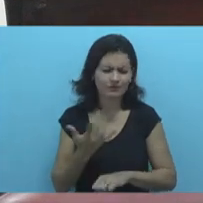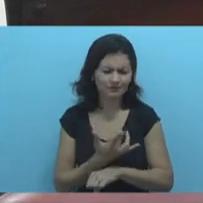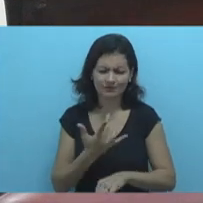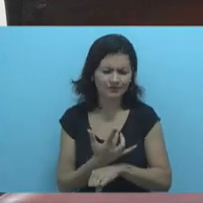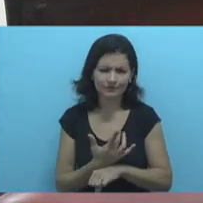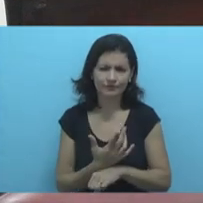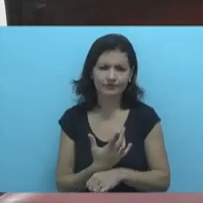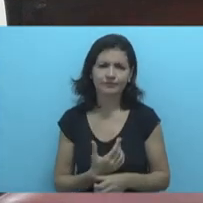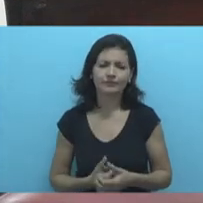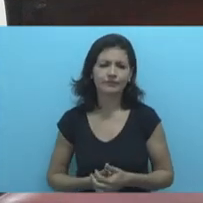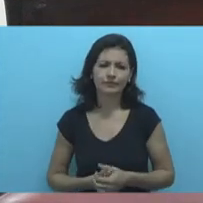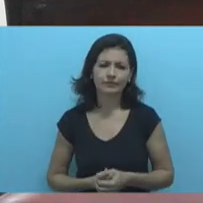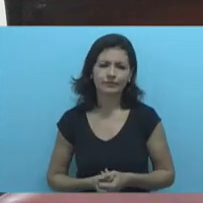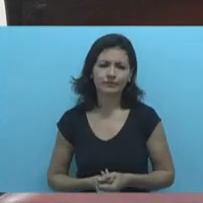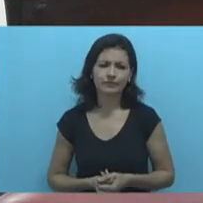Pero